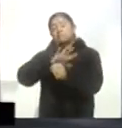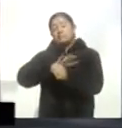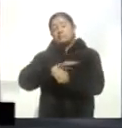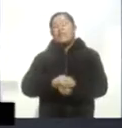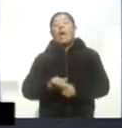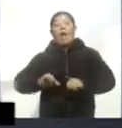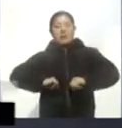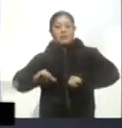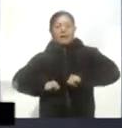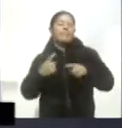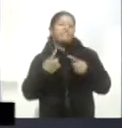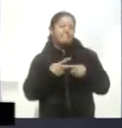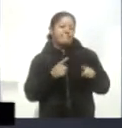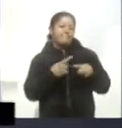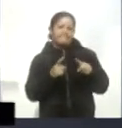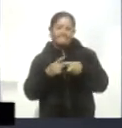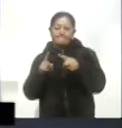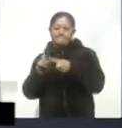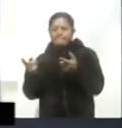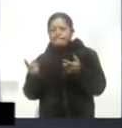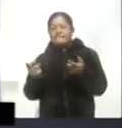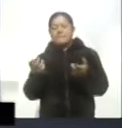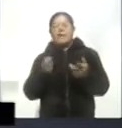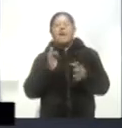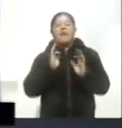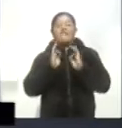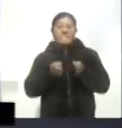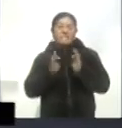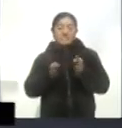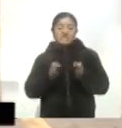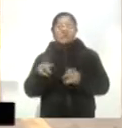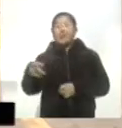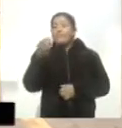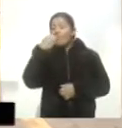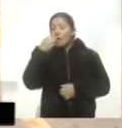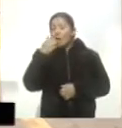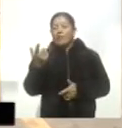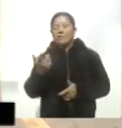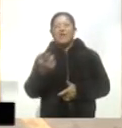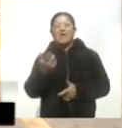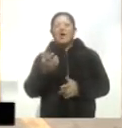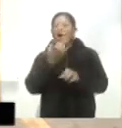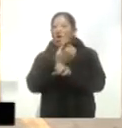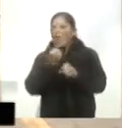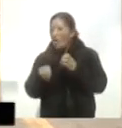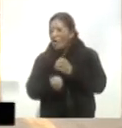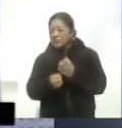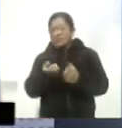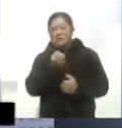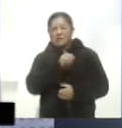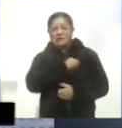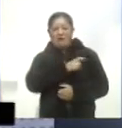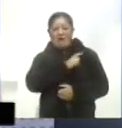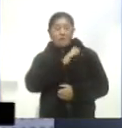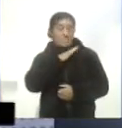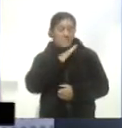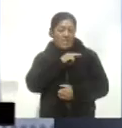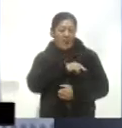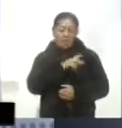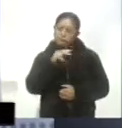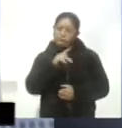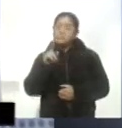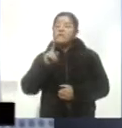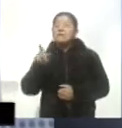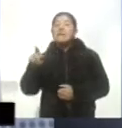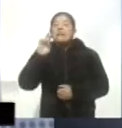actividades físicas y recreativas para prevenir el consumo de sustancias que dañen la salud de las personas. Al respecto, el responsable estatal